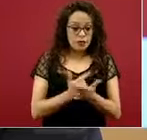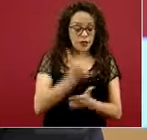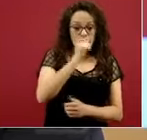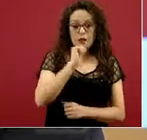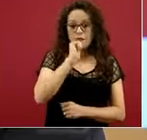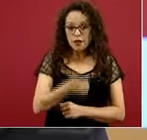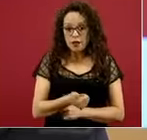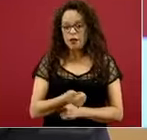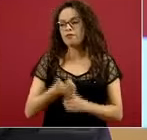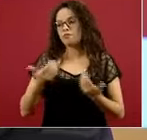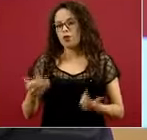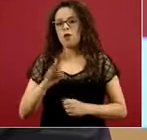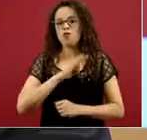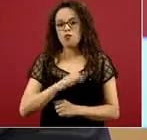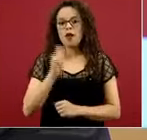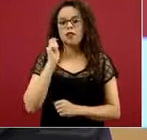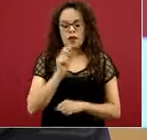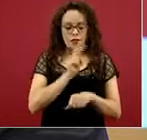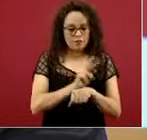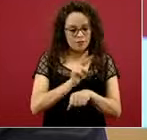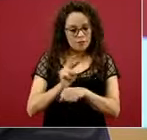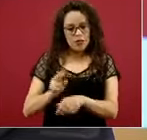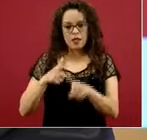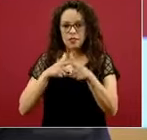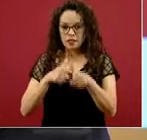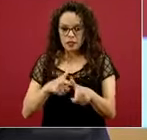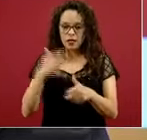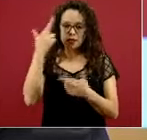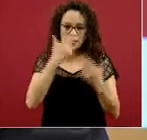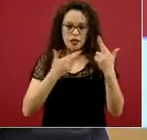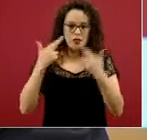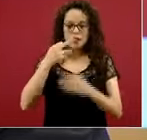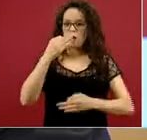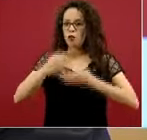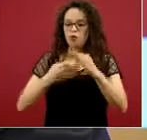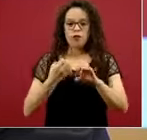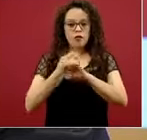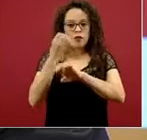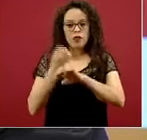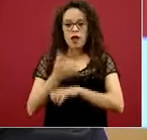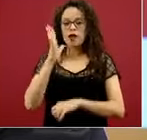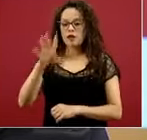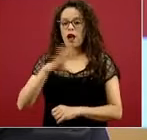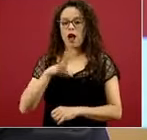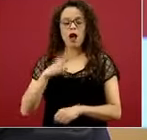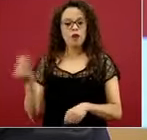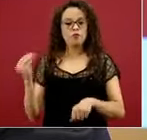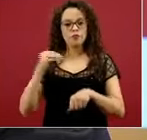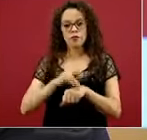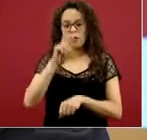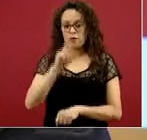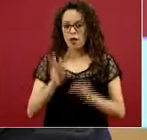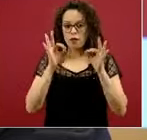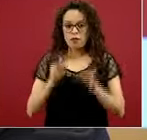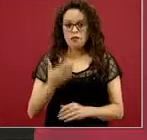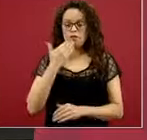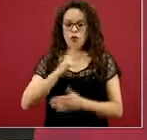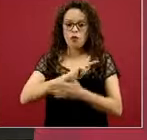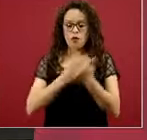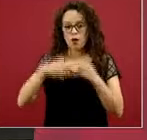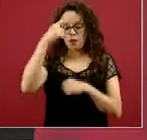sí tener un protocolo de monitoreo que prácticamente todas las entidades federativas tienen ya establecido, excelentes programas de